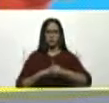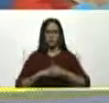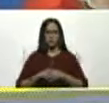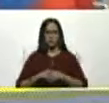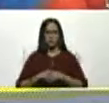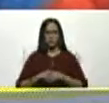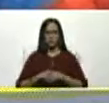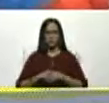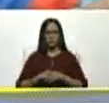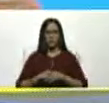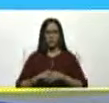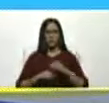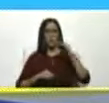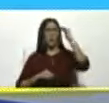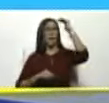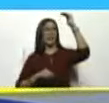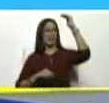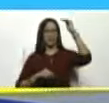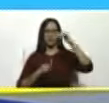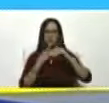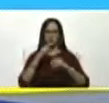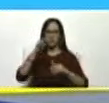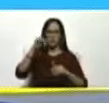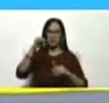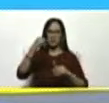un Goliat, dice Ñañez,